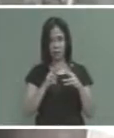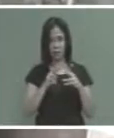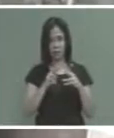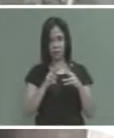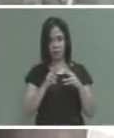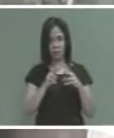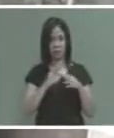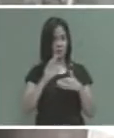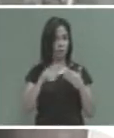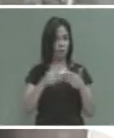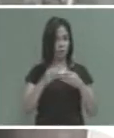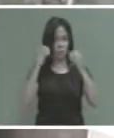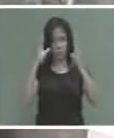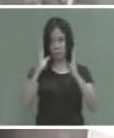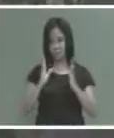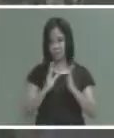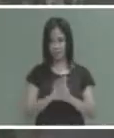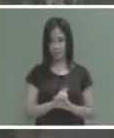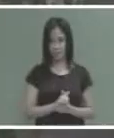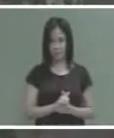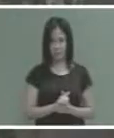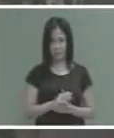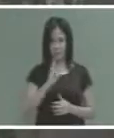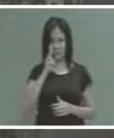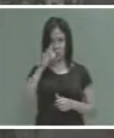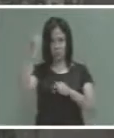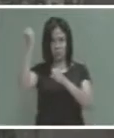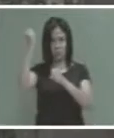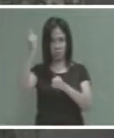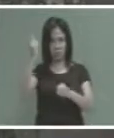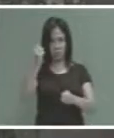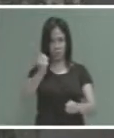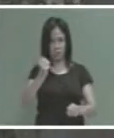los grandes maestros. Y como fundación,